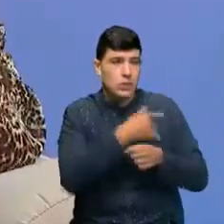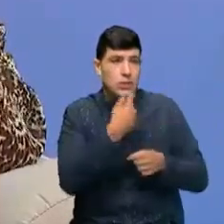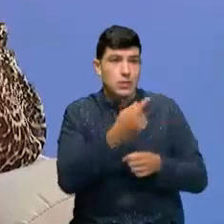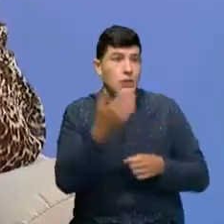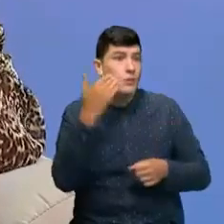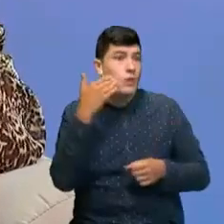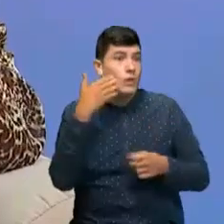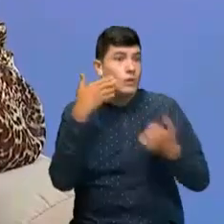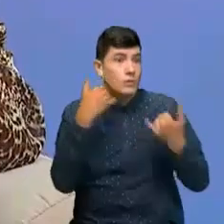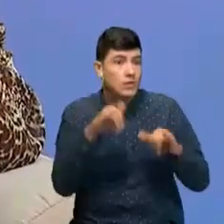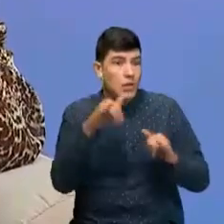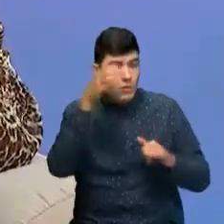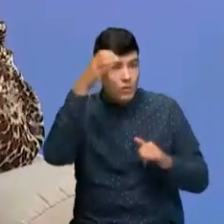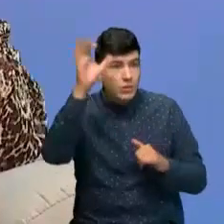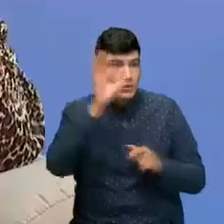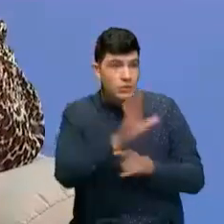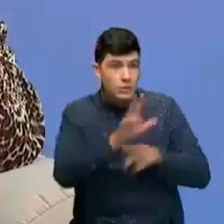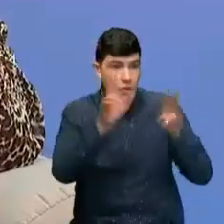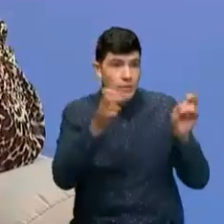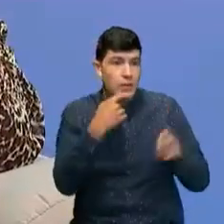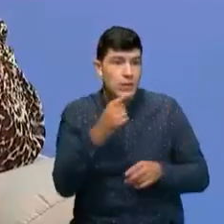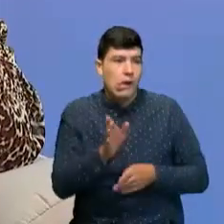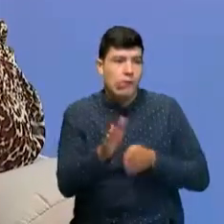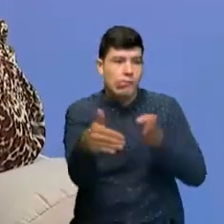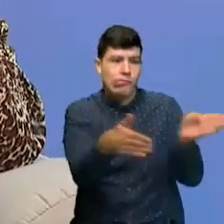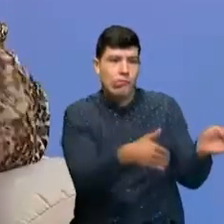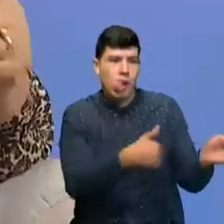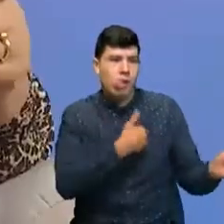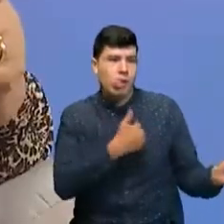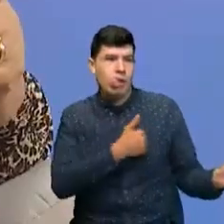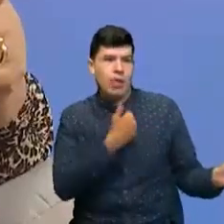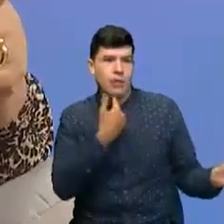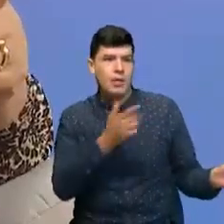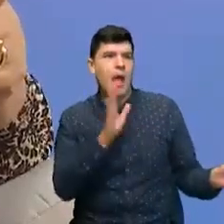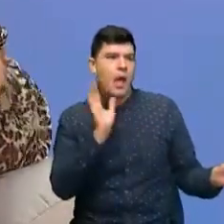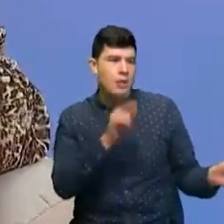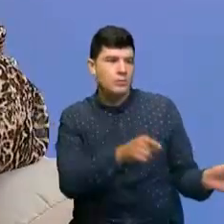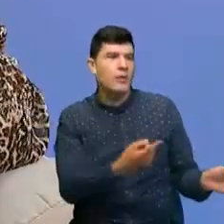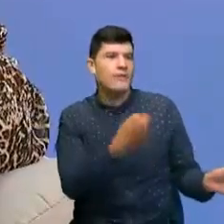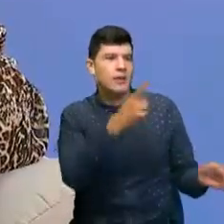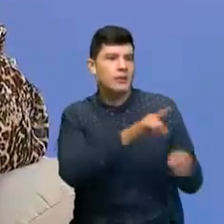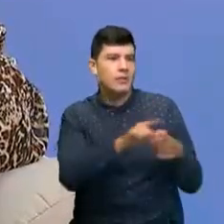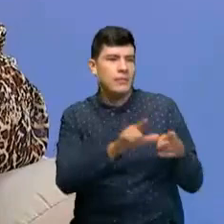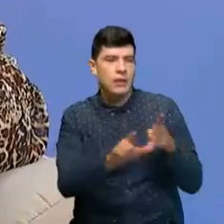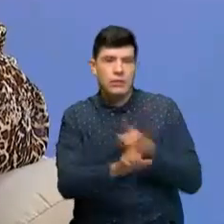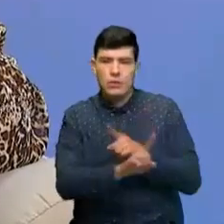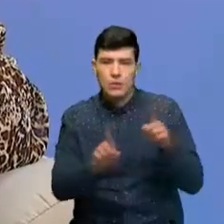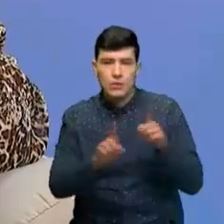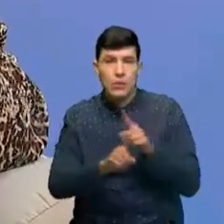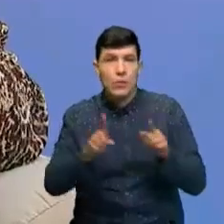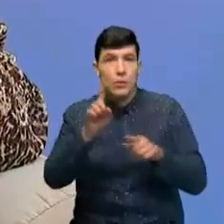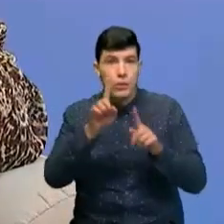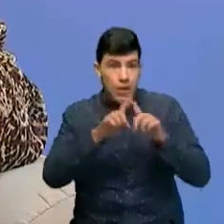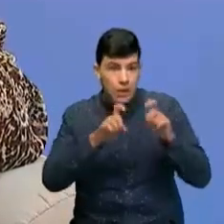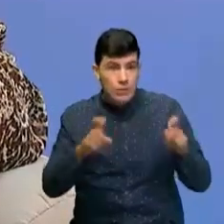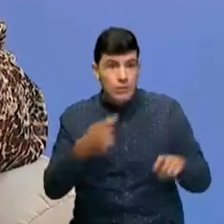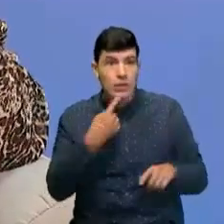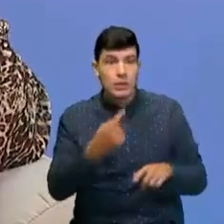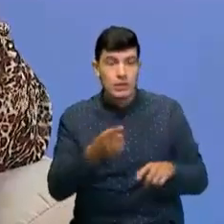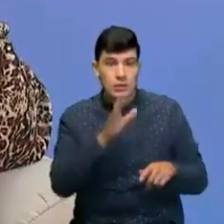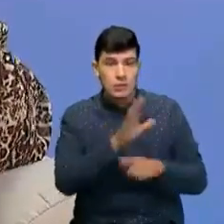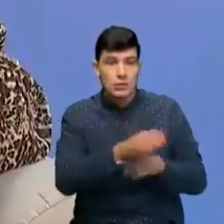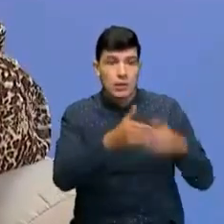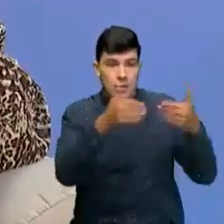veces cuando se da un concepto en estos términos lo toman por otra vía. Dice, no, pero es que le falta la semana. No, una cosa, como decía la doctora, es el retén